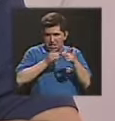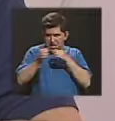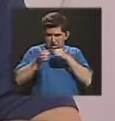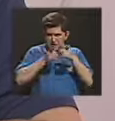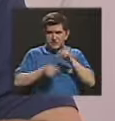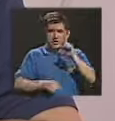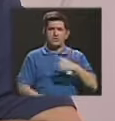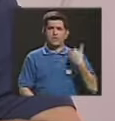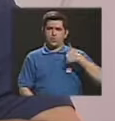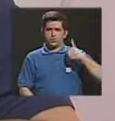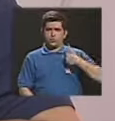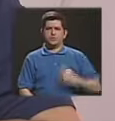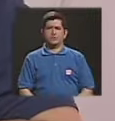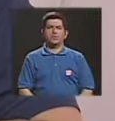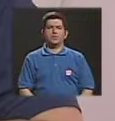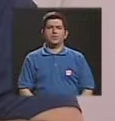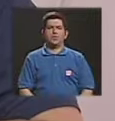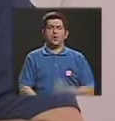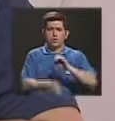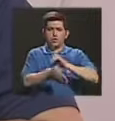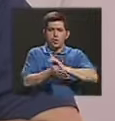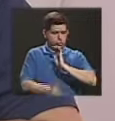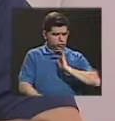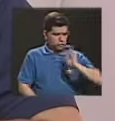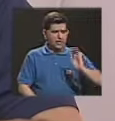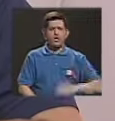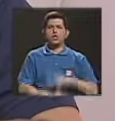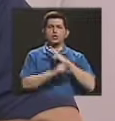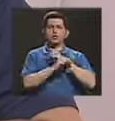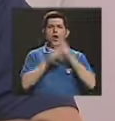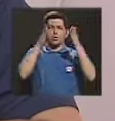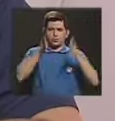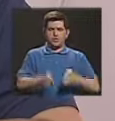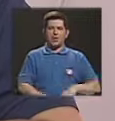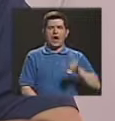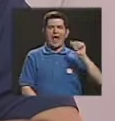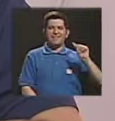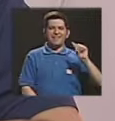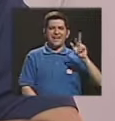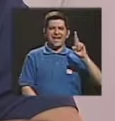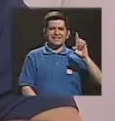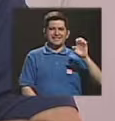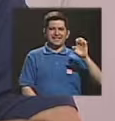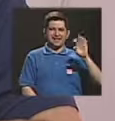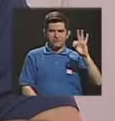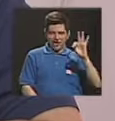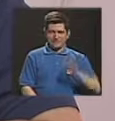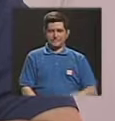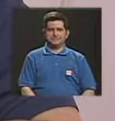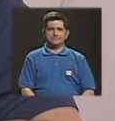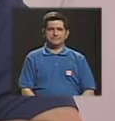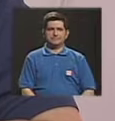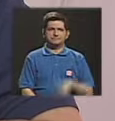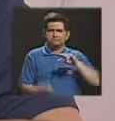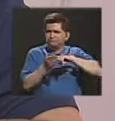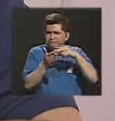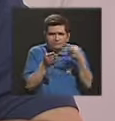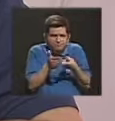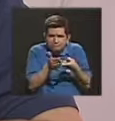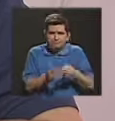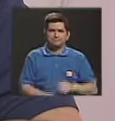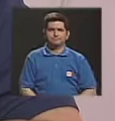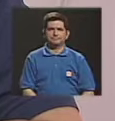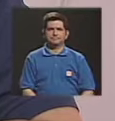descrita por un señor que se llamaba, un pediatra austríaco que se llamó Andreas Rett, que